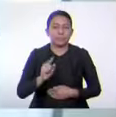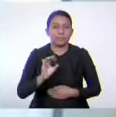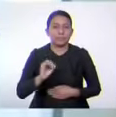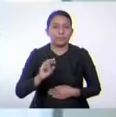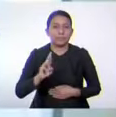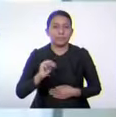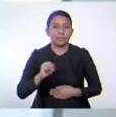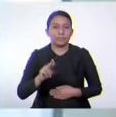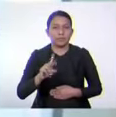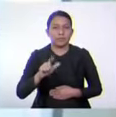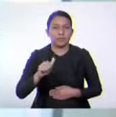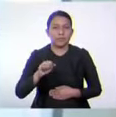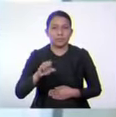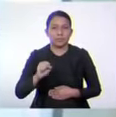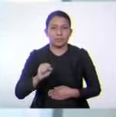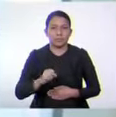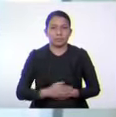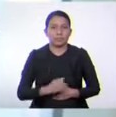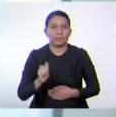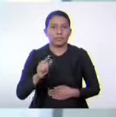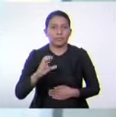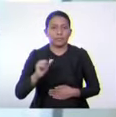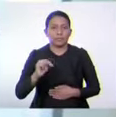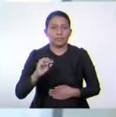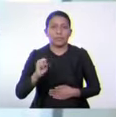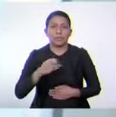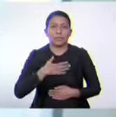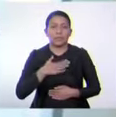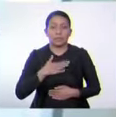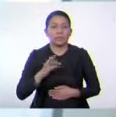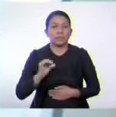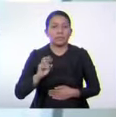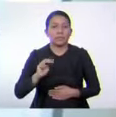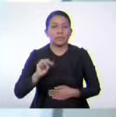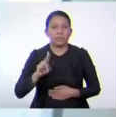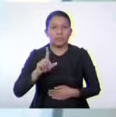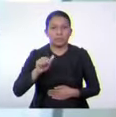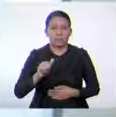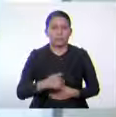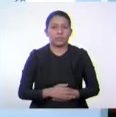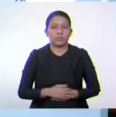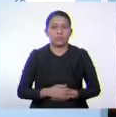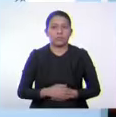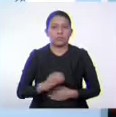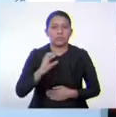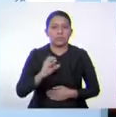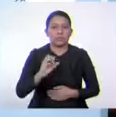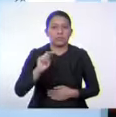moleculares, para los alcanos tenemos la fórmula C sub N